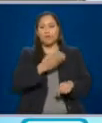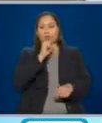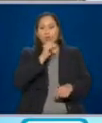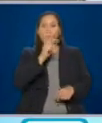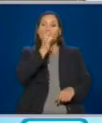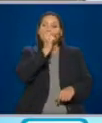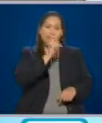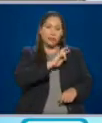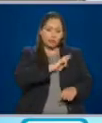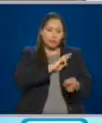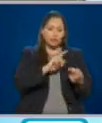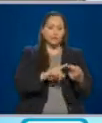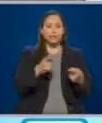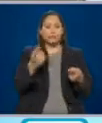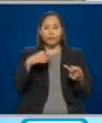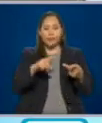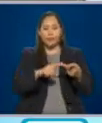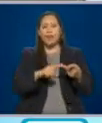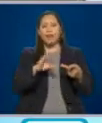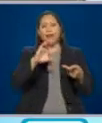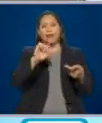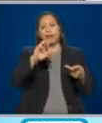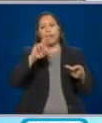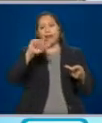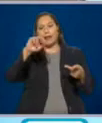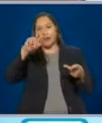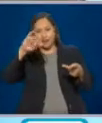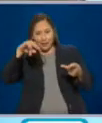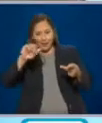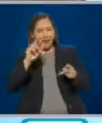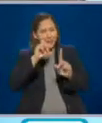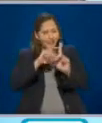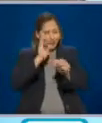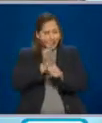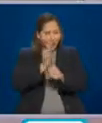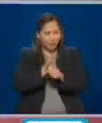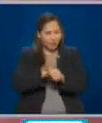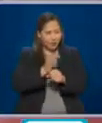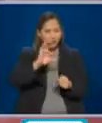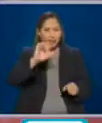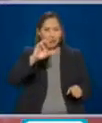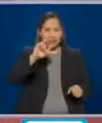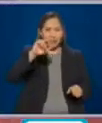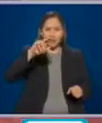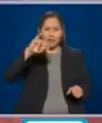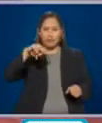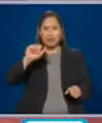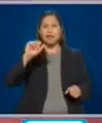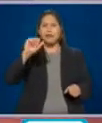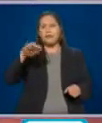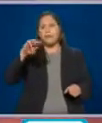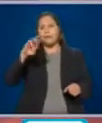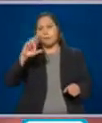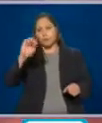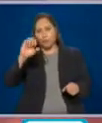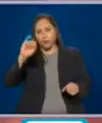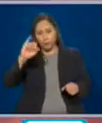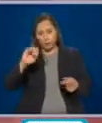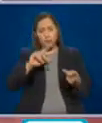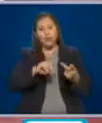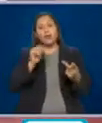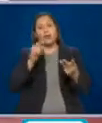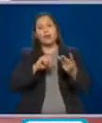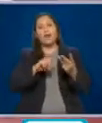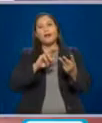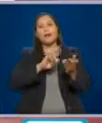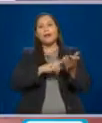no me gustaba mucho, No, pero pero fue un también éxito. tuvo La Carabina de Ambrosio, Claro. que es de respeto. Y uno Ese con programa es Rebeca de respeto, Alba, que era ¿no? de revista. Exacto.